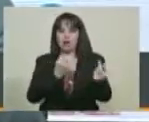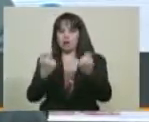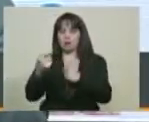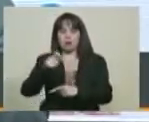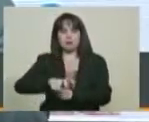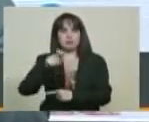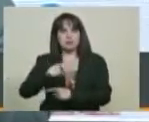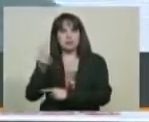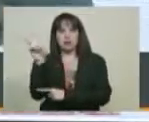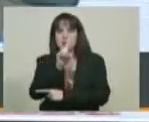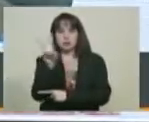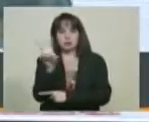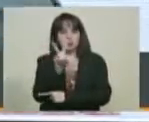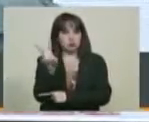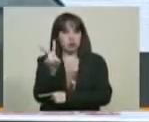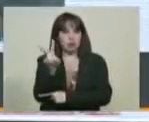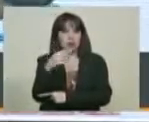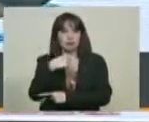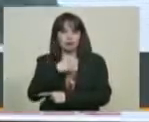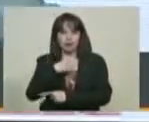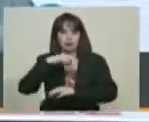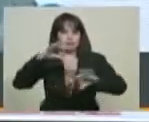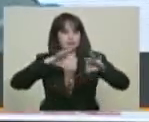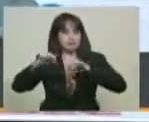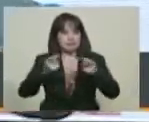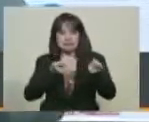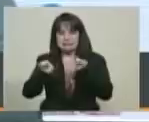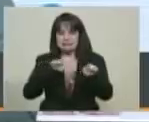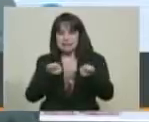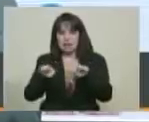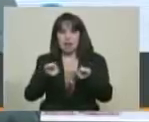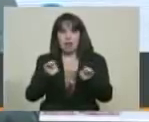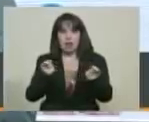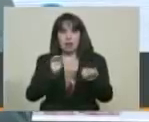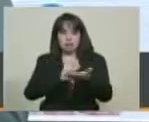Venezuela y que he preparado en un gran programa,